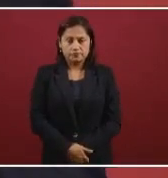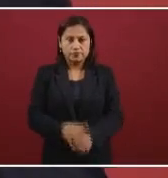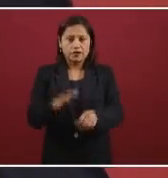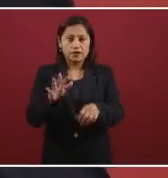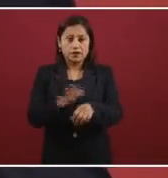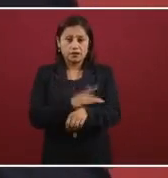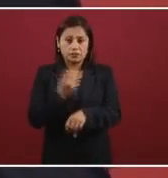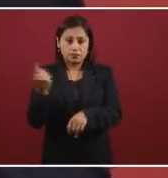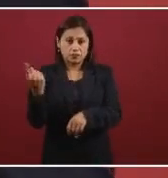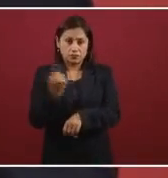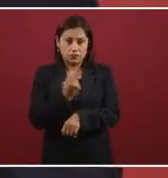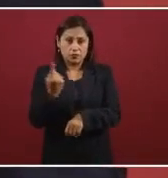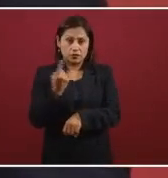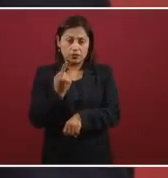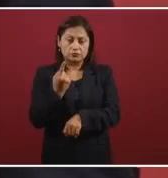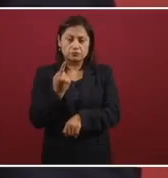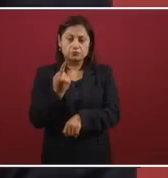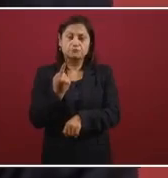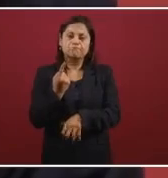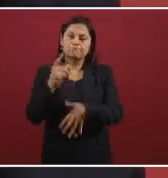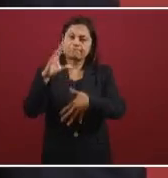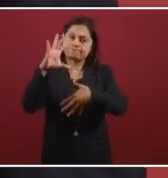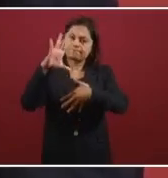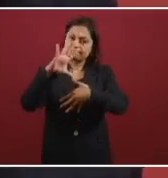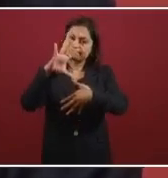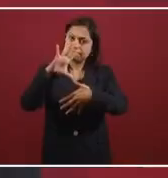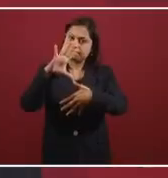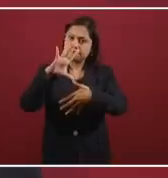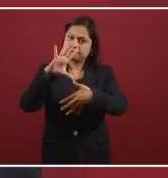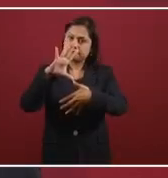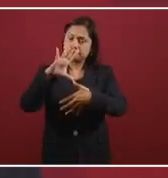nuestra América y